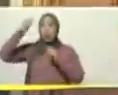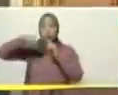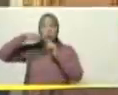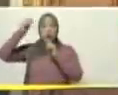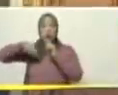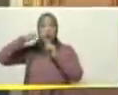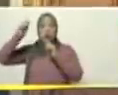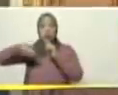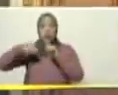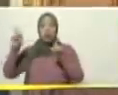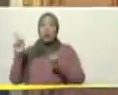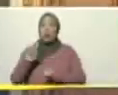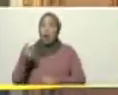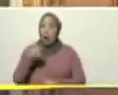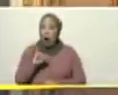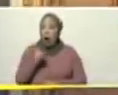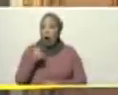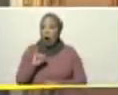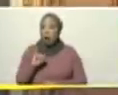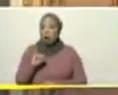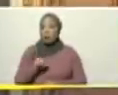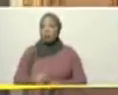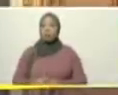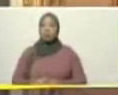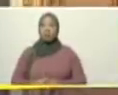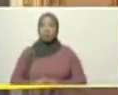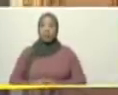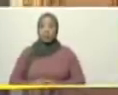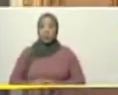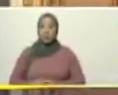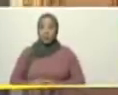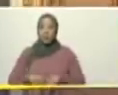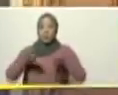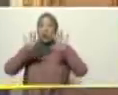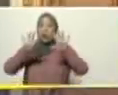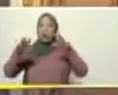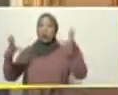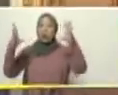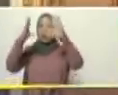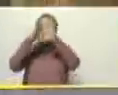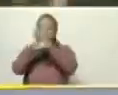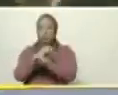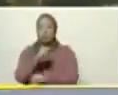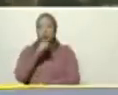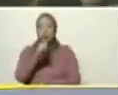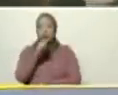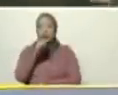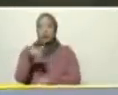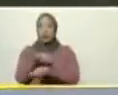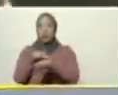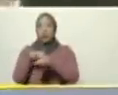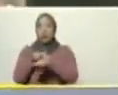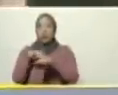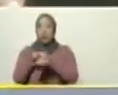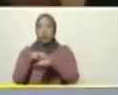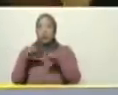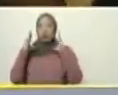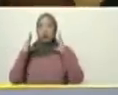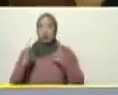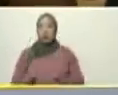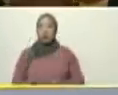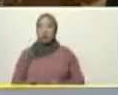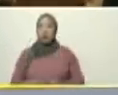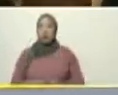imagen existe. Creo que hoy, a las 9 de la noche, me informa el ministro, va a haber